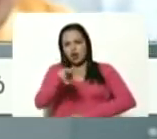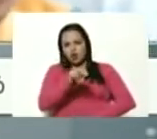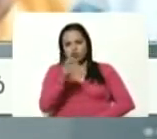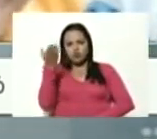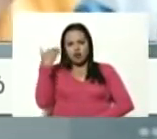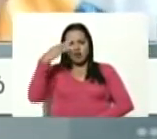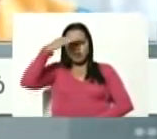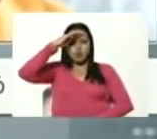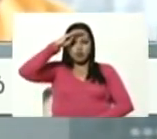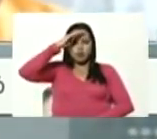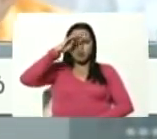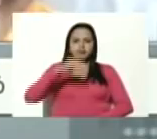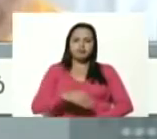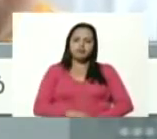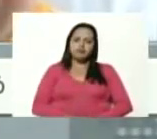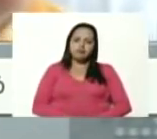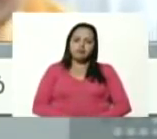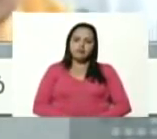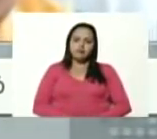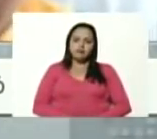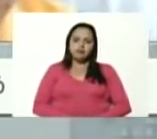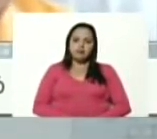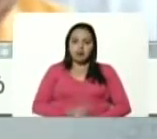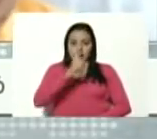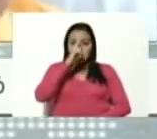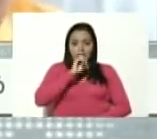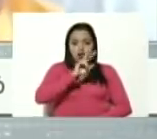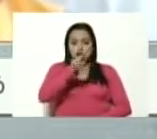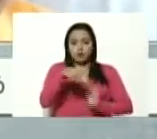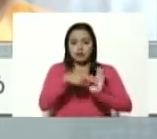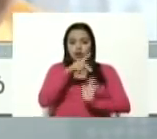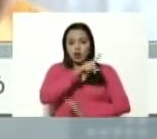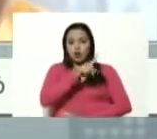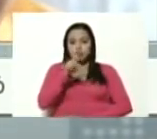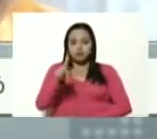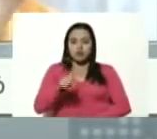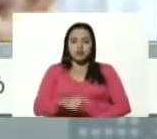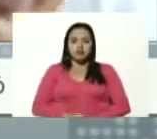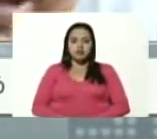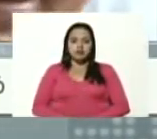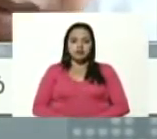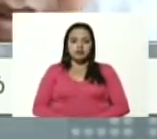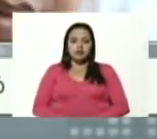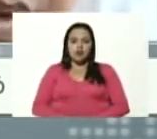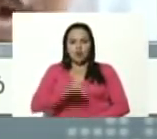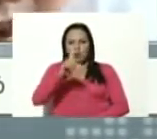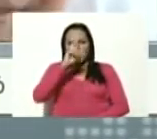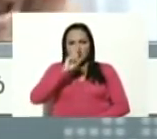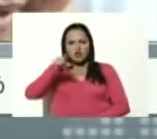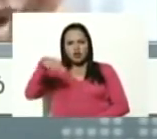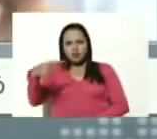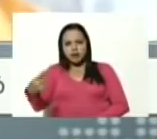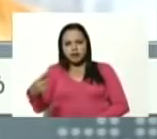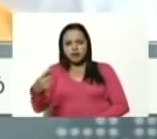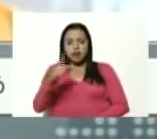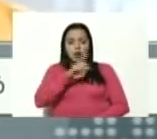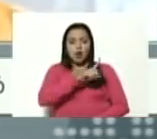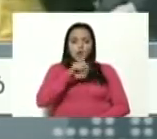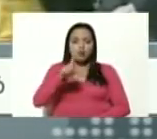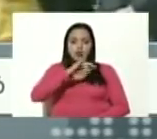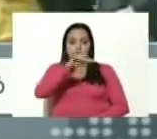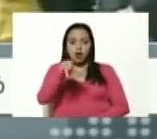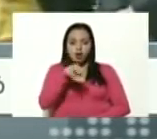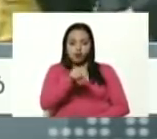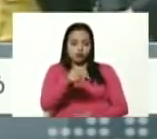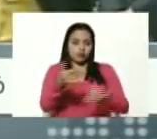Habana, del año 2011. Casi un año después, 11 de junio,